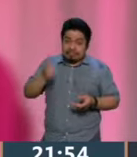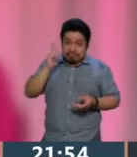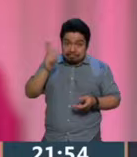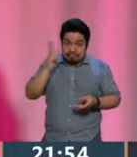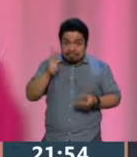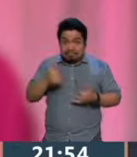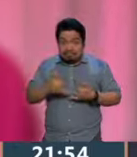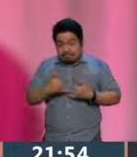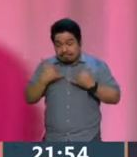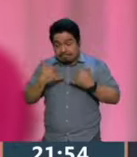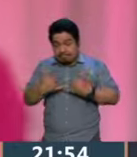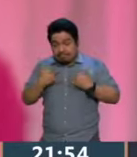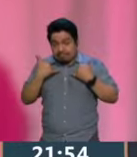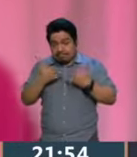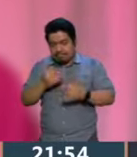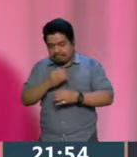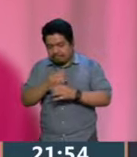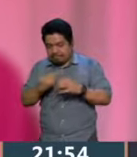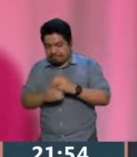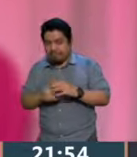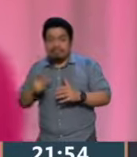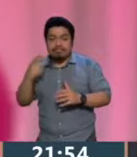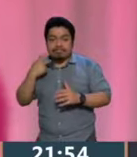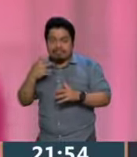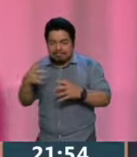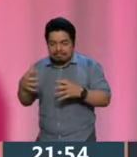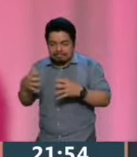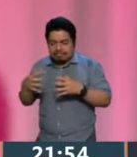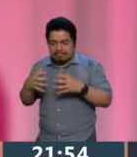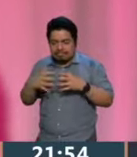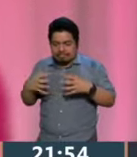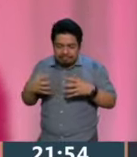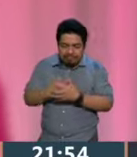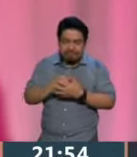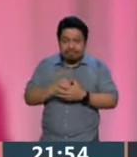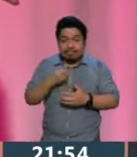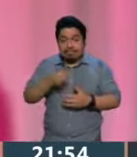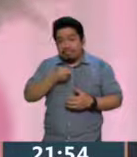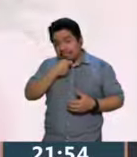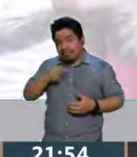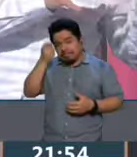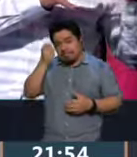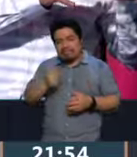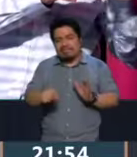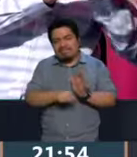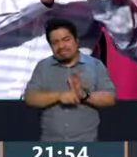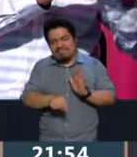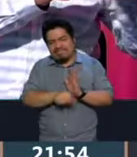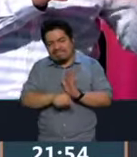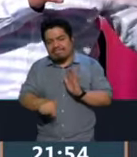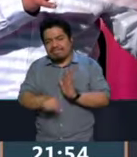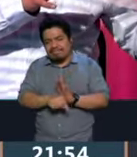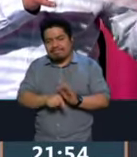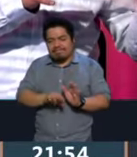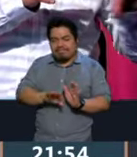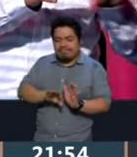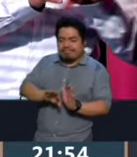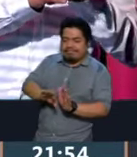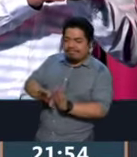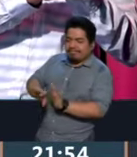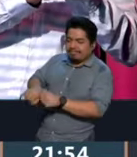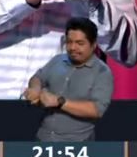mismos jóvenes nos vayamos apropiando de la política, poco a poco este tipo de campañas negativas vayan quedándose a un lado y que